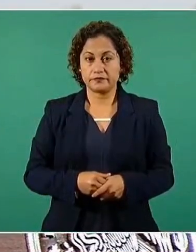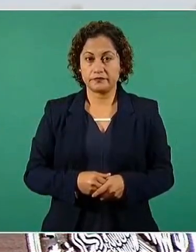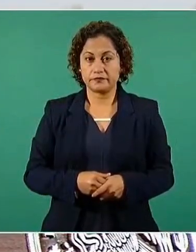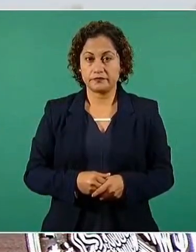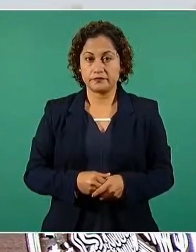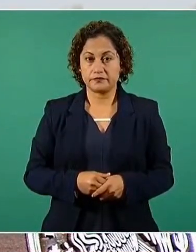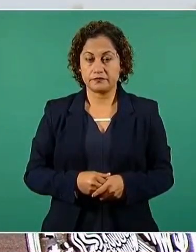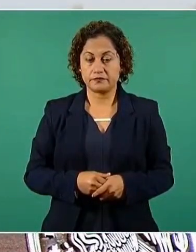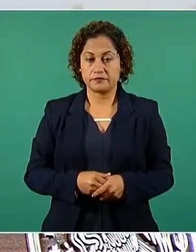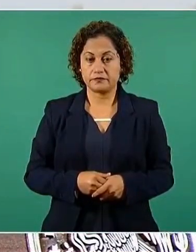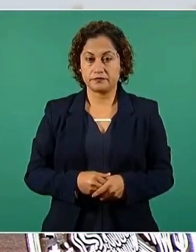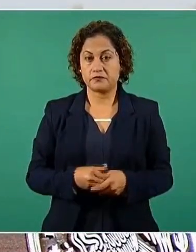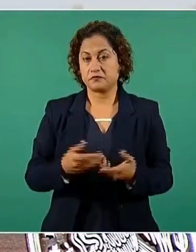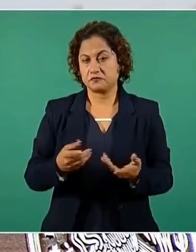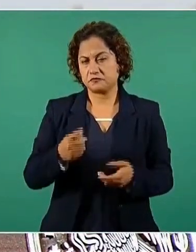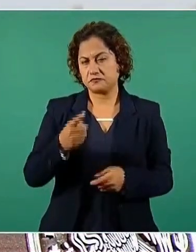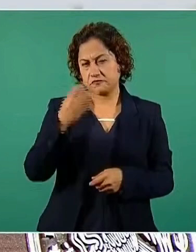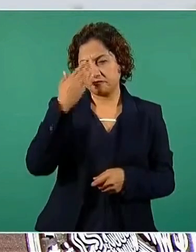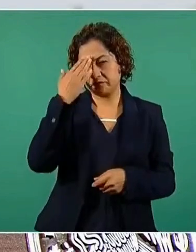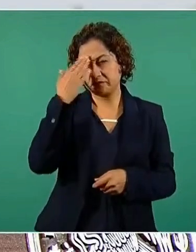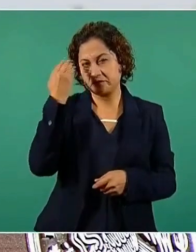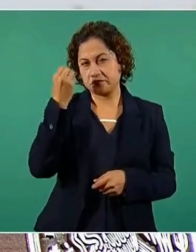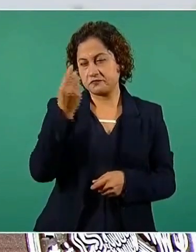comparte y reparte